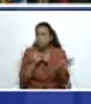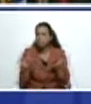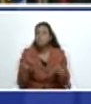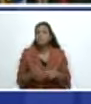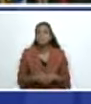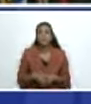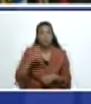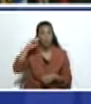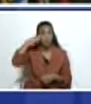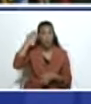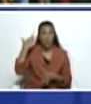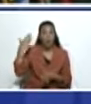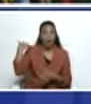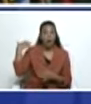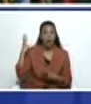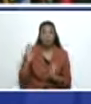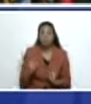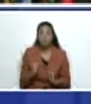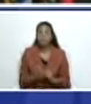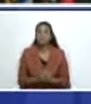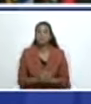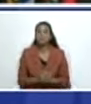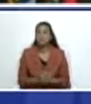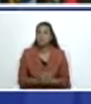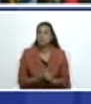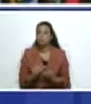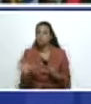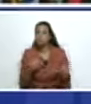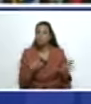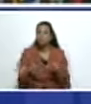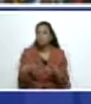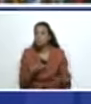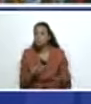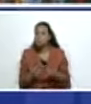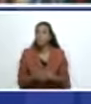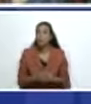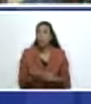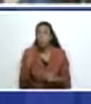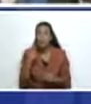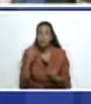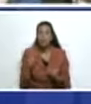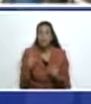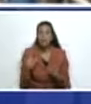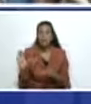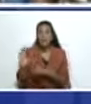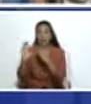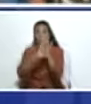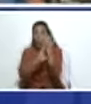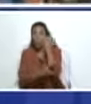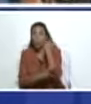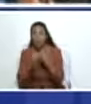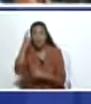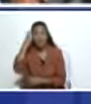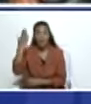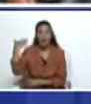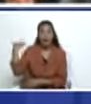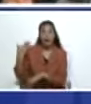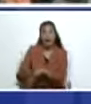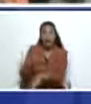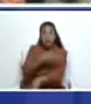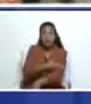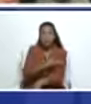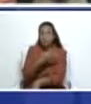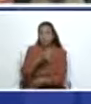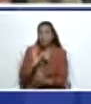Ahí yo lo recuerdo, cuando estábamos, y del lado de Cúcuta, el día anterior, no